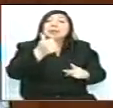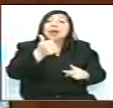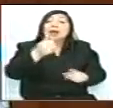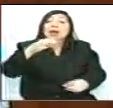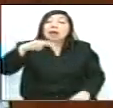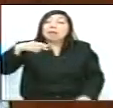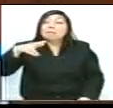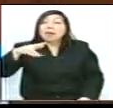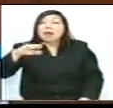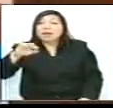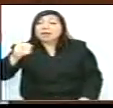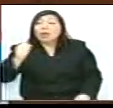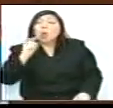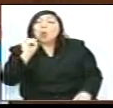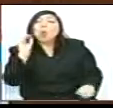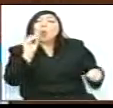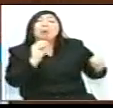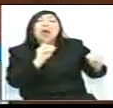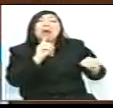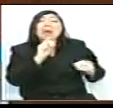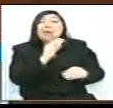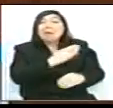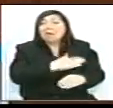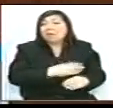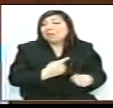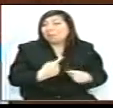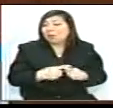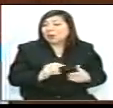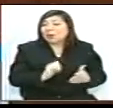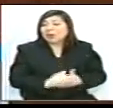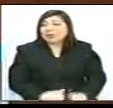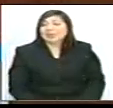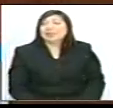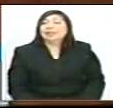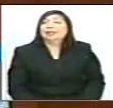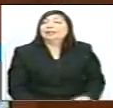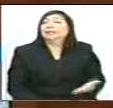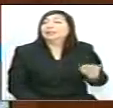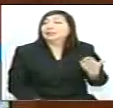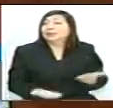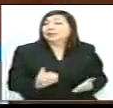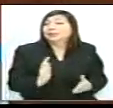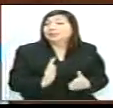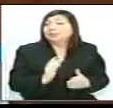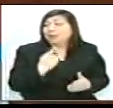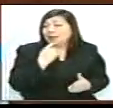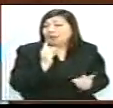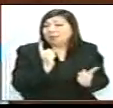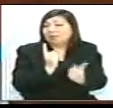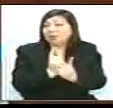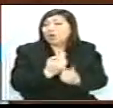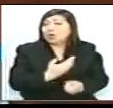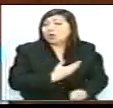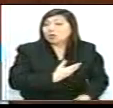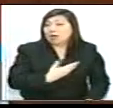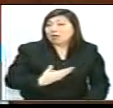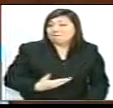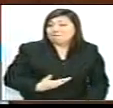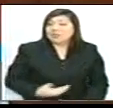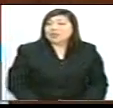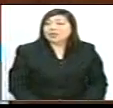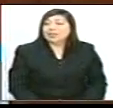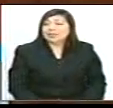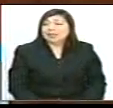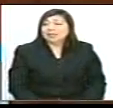es un comunista encubierto, pues. Entonces, por lo tanto, a pesar que él llegó con un gobierno de